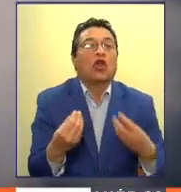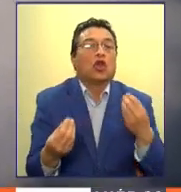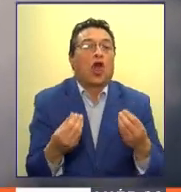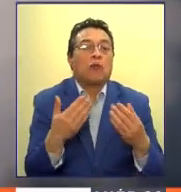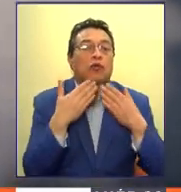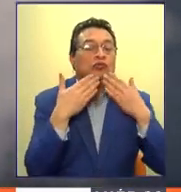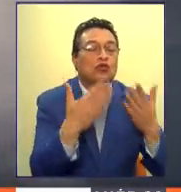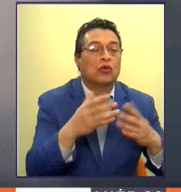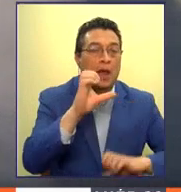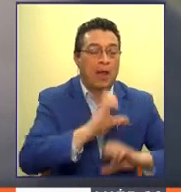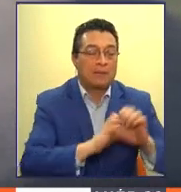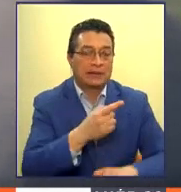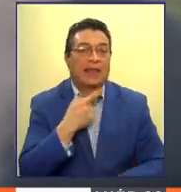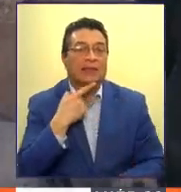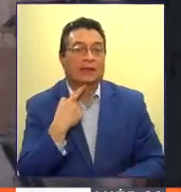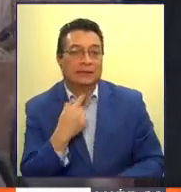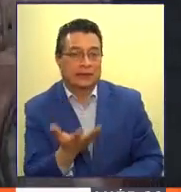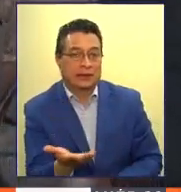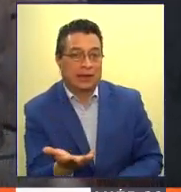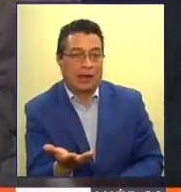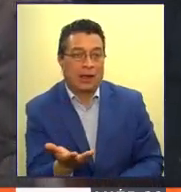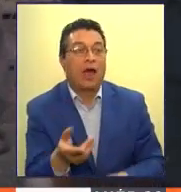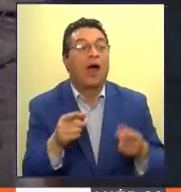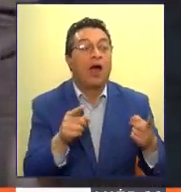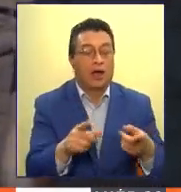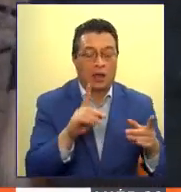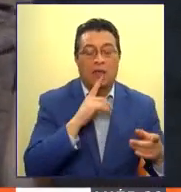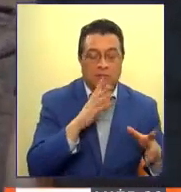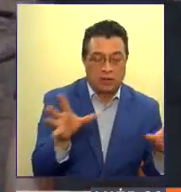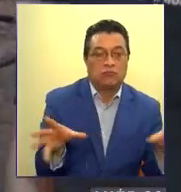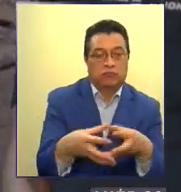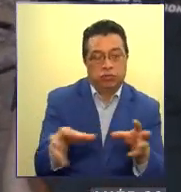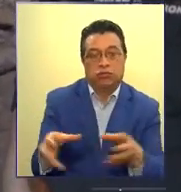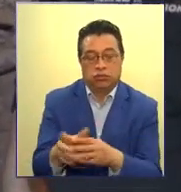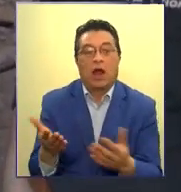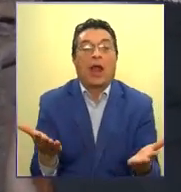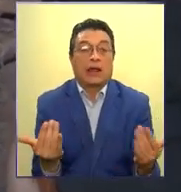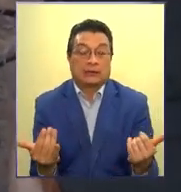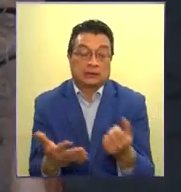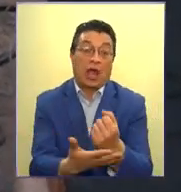empresas interesadas. También para las organizaciones que necesitan ayuda.